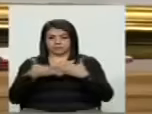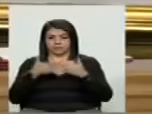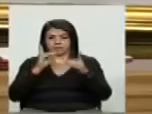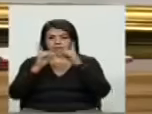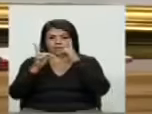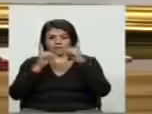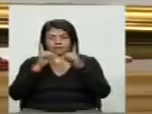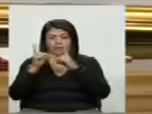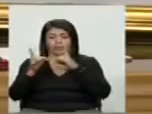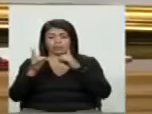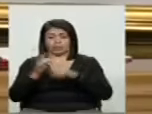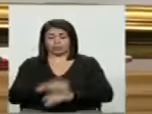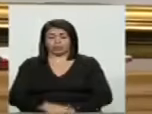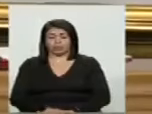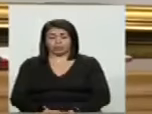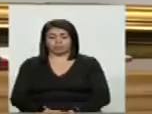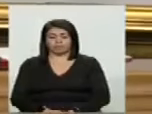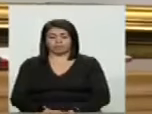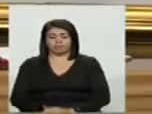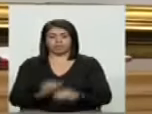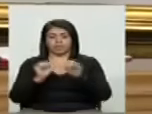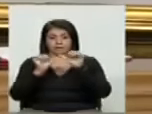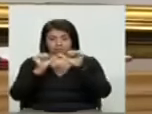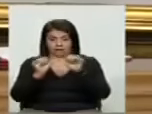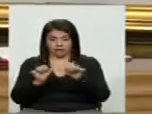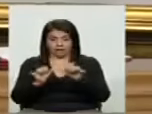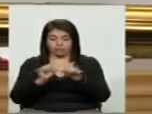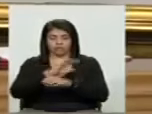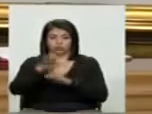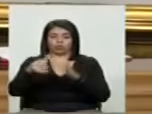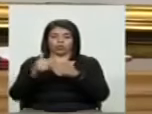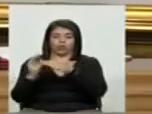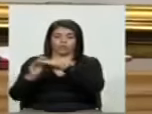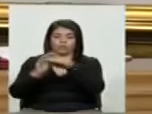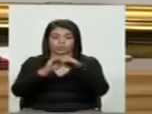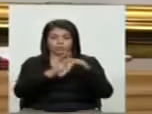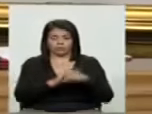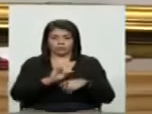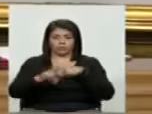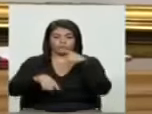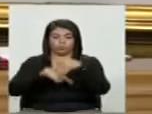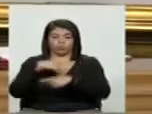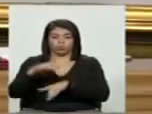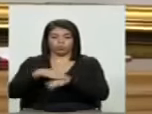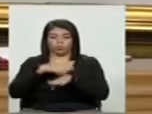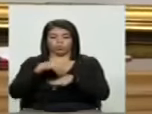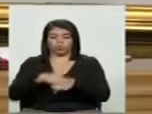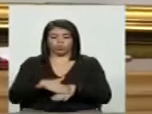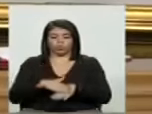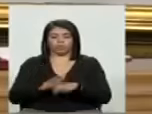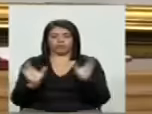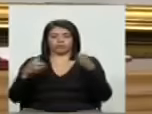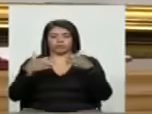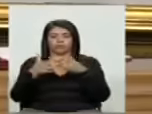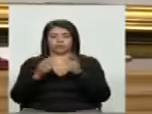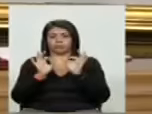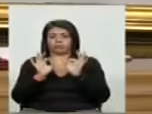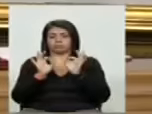debate y quedan todas y todos convocados para el próximo día jueves a sesión